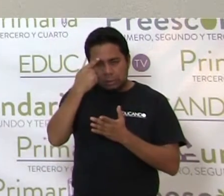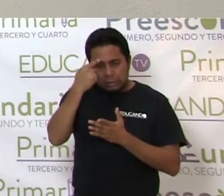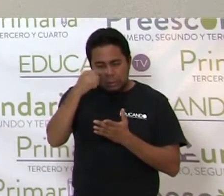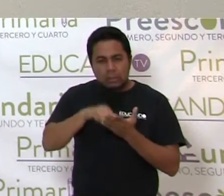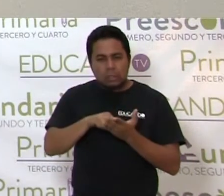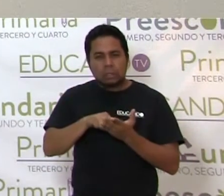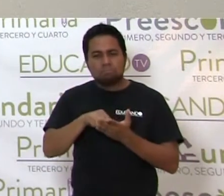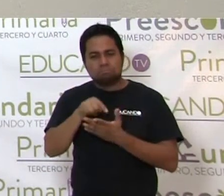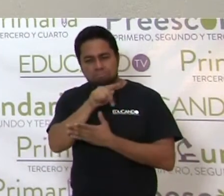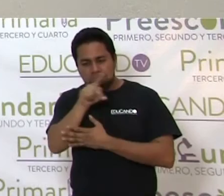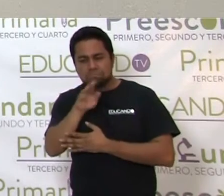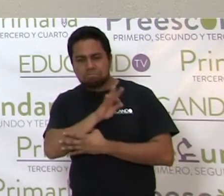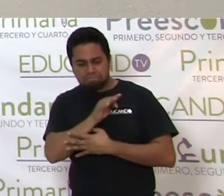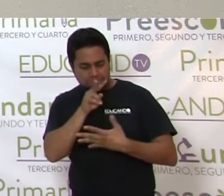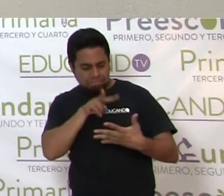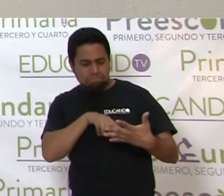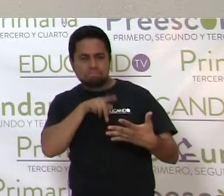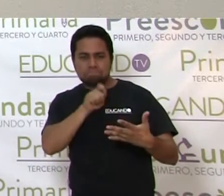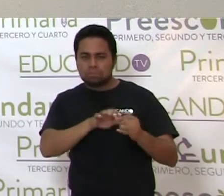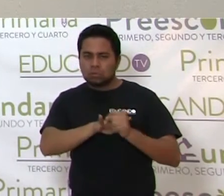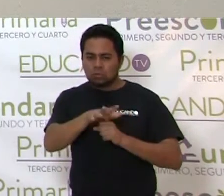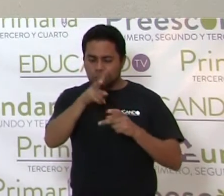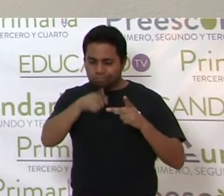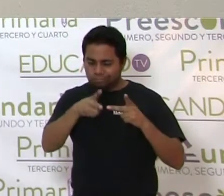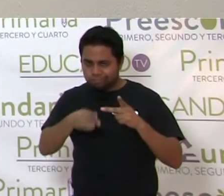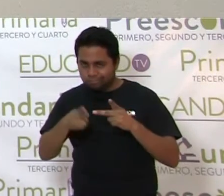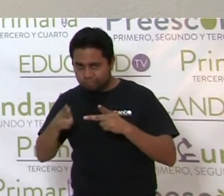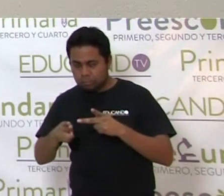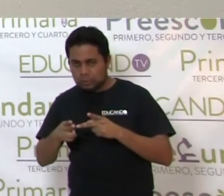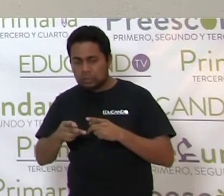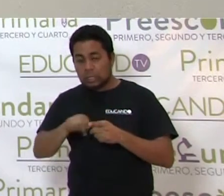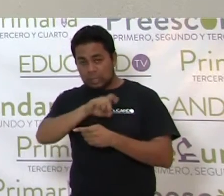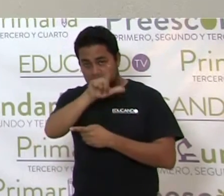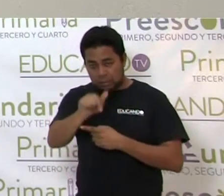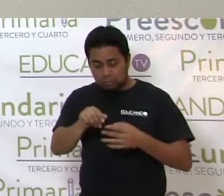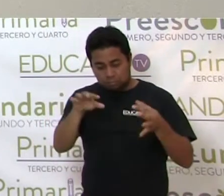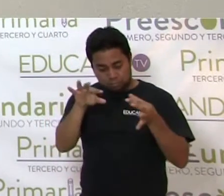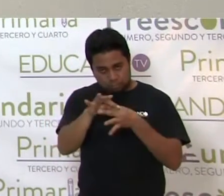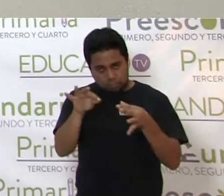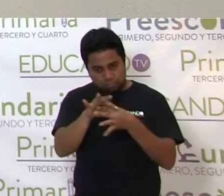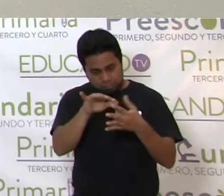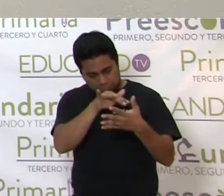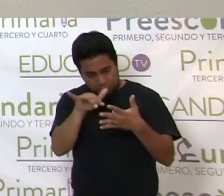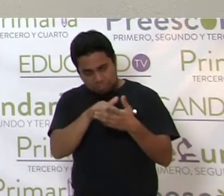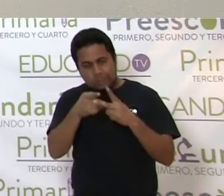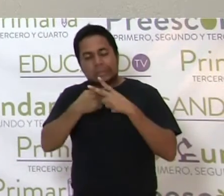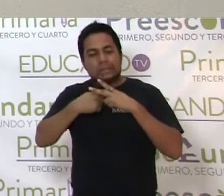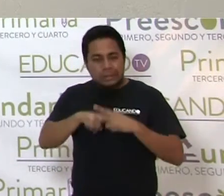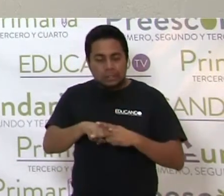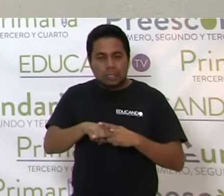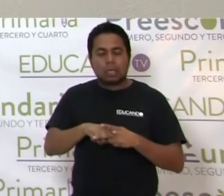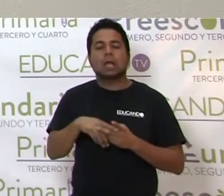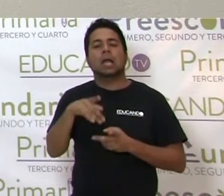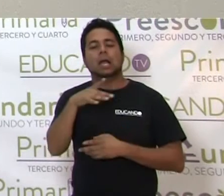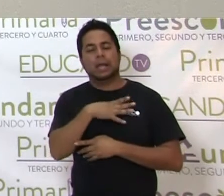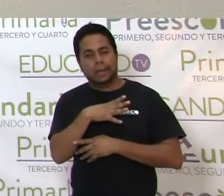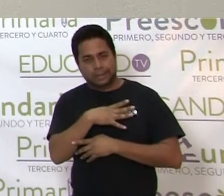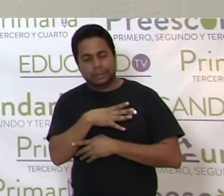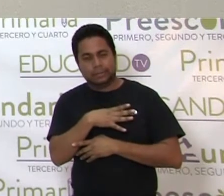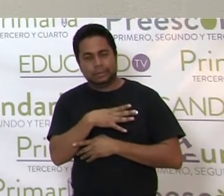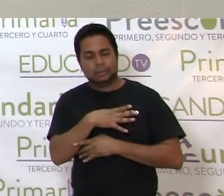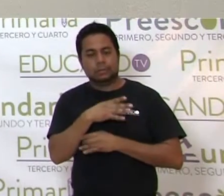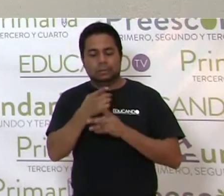que conforman una antología. Después de este texto introductorio, entonces ya vemos